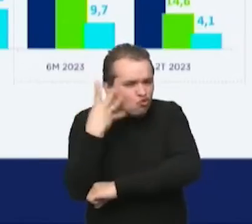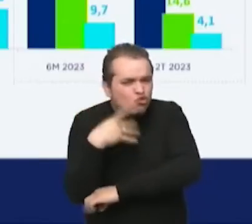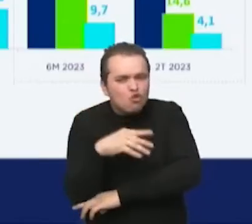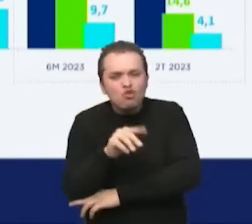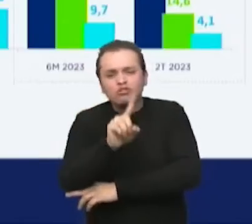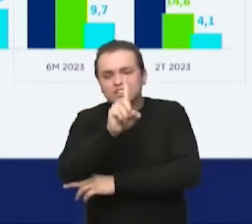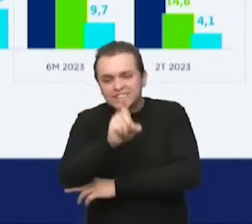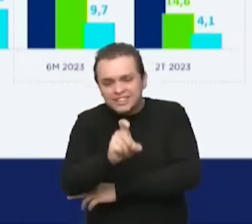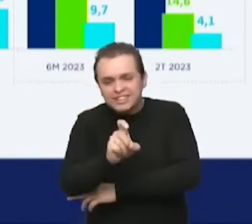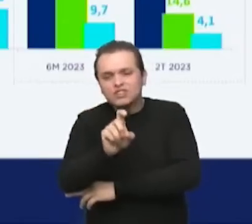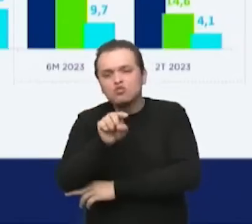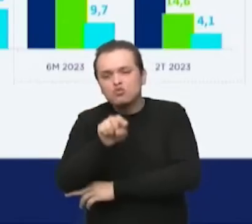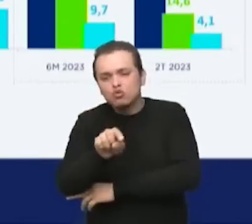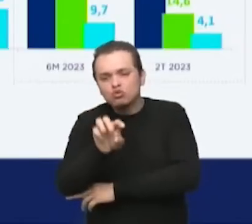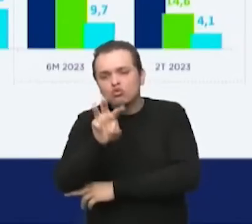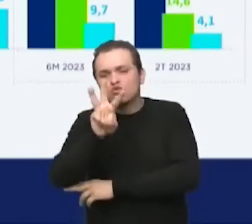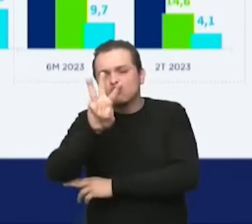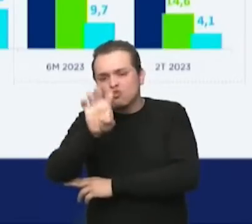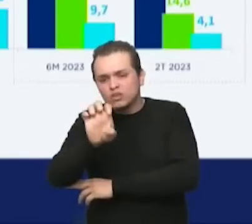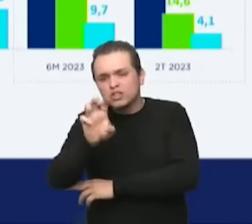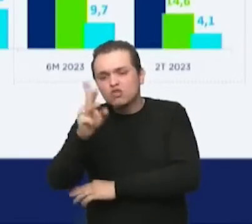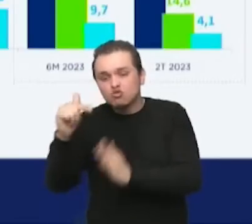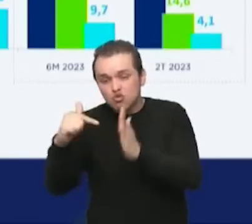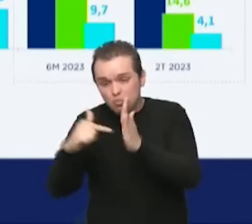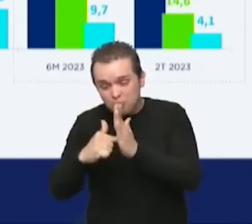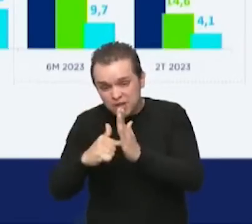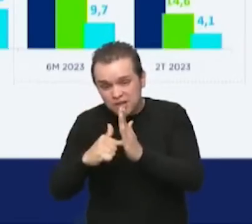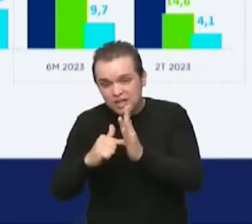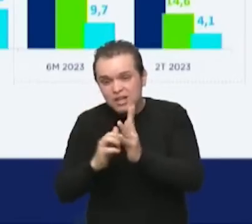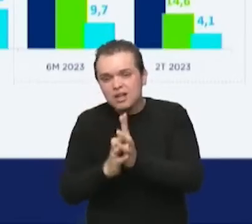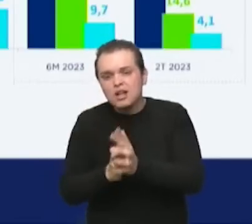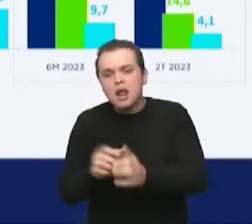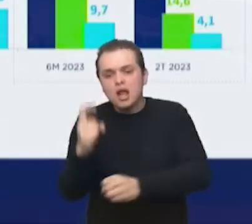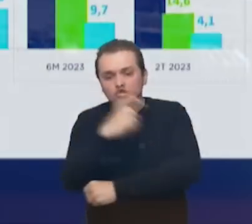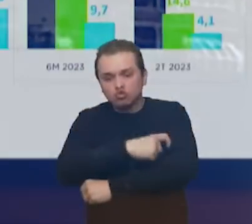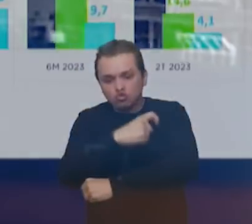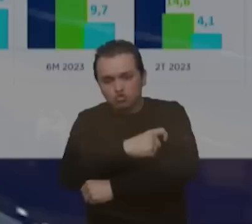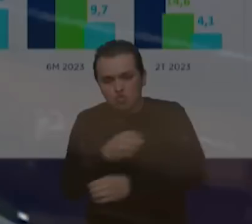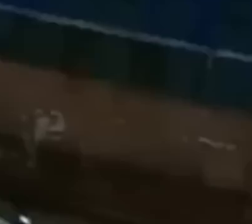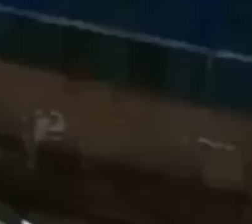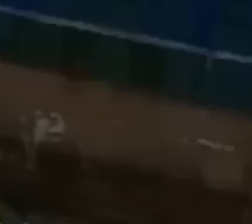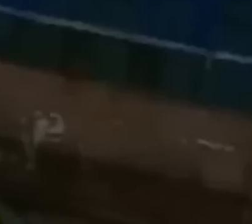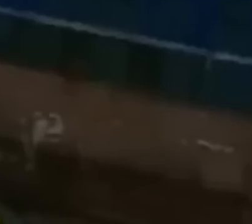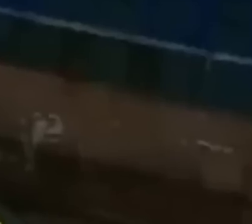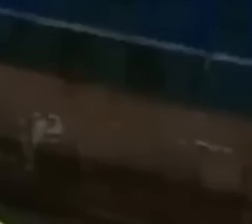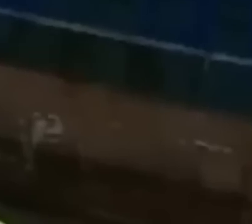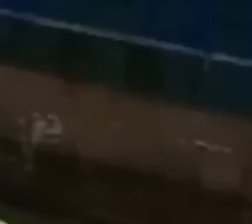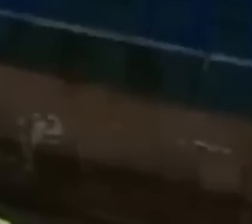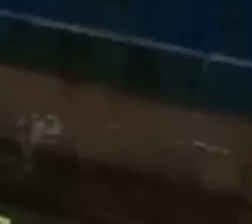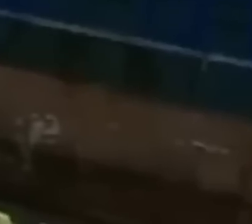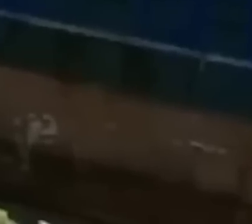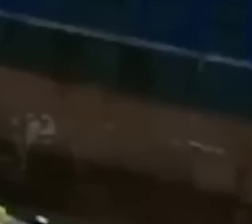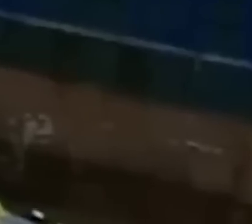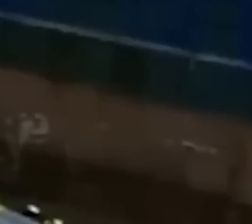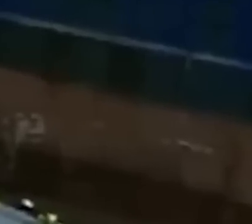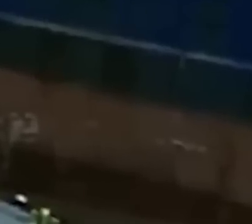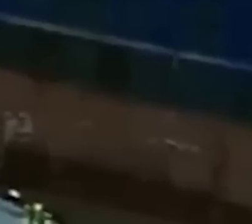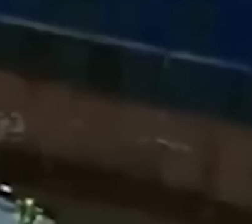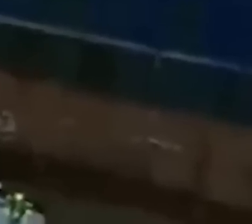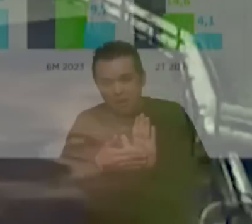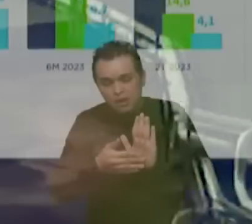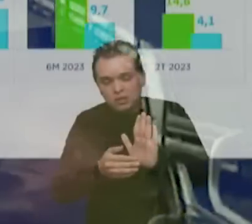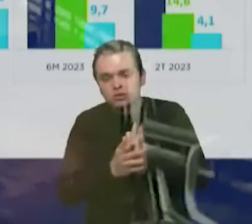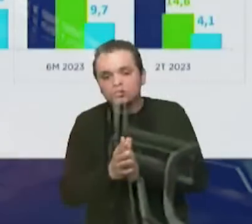698 mil barriles de crudo Hoy estamos reportando el segundo trimestre